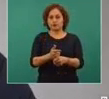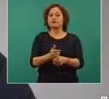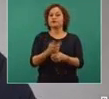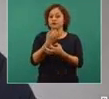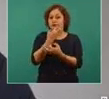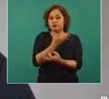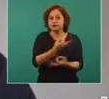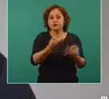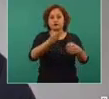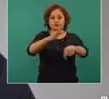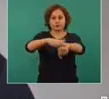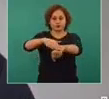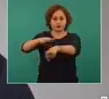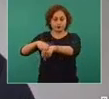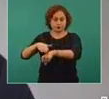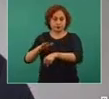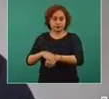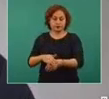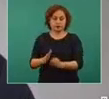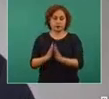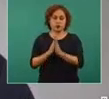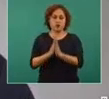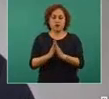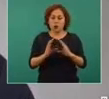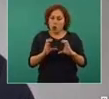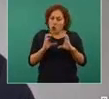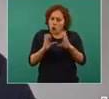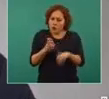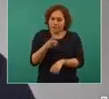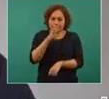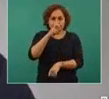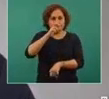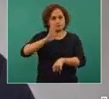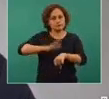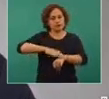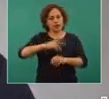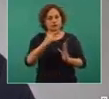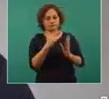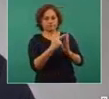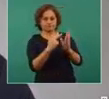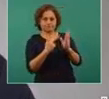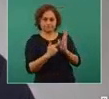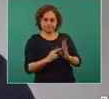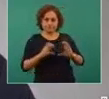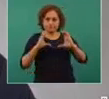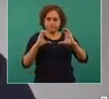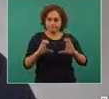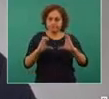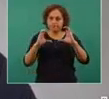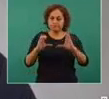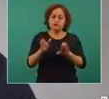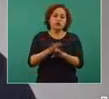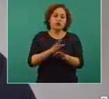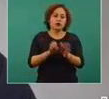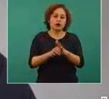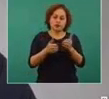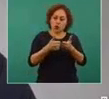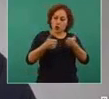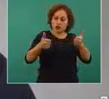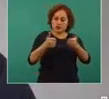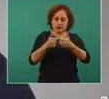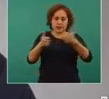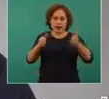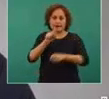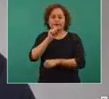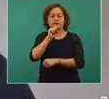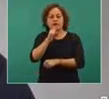poder seguir implementando las medidas de prevención, así como la sana distancia, para poder continuar